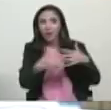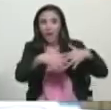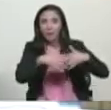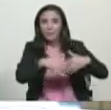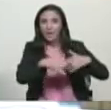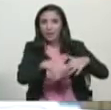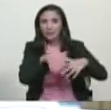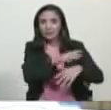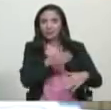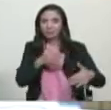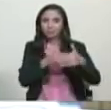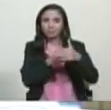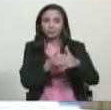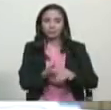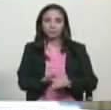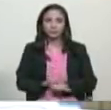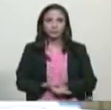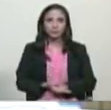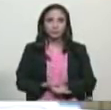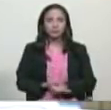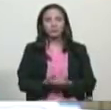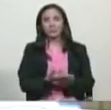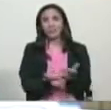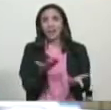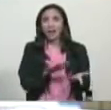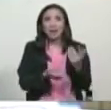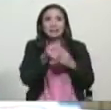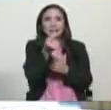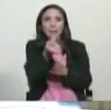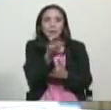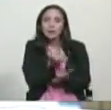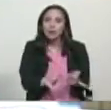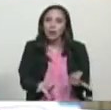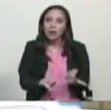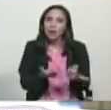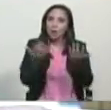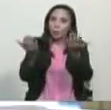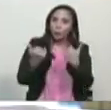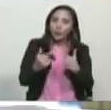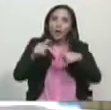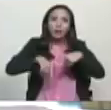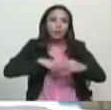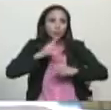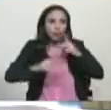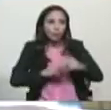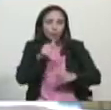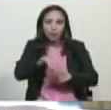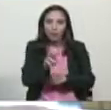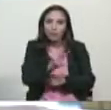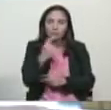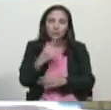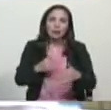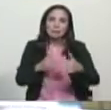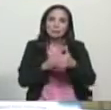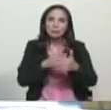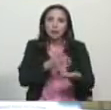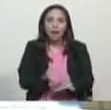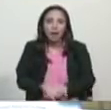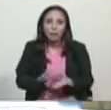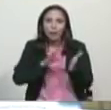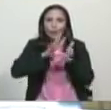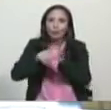este crimen de secuestrarle las semillas que venían a producir a Venezuela, secuestrarle las semillas a nuestro